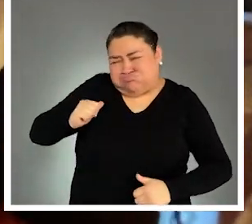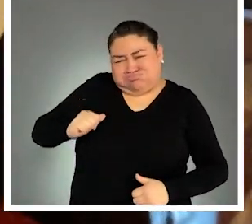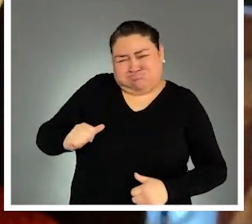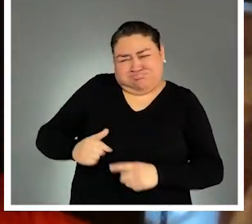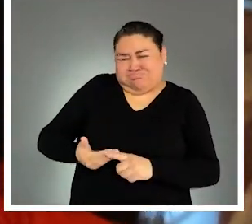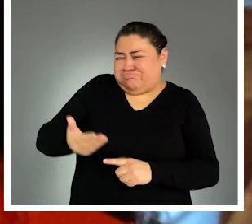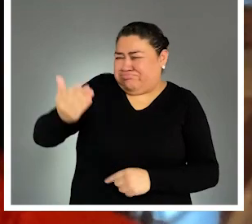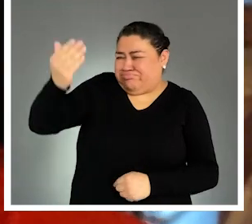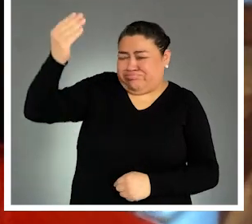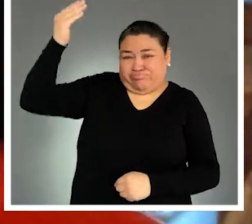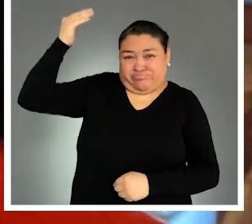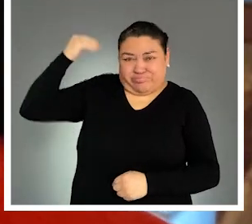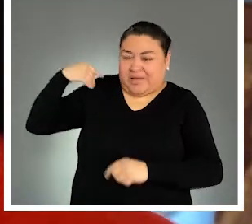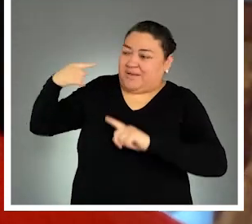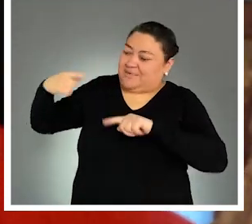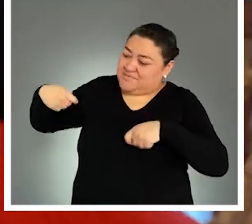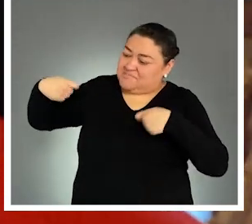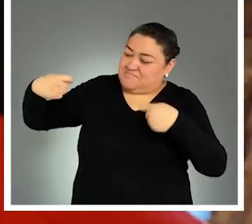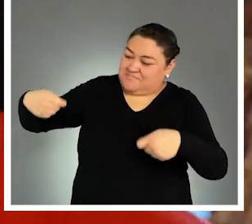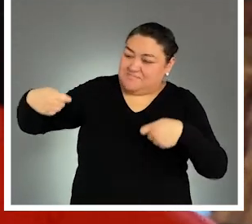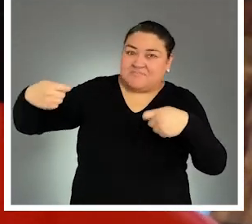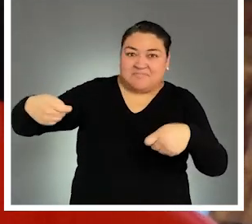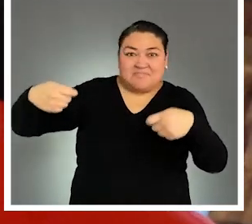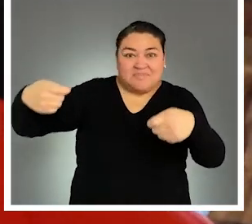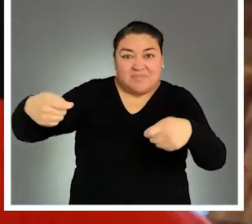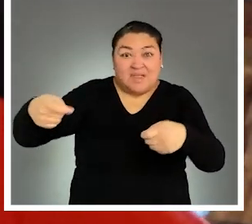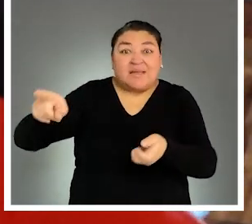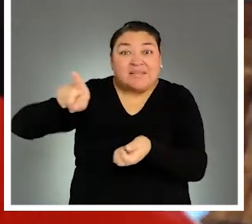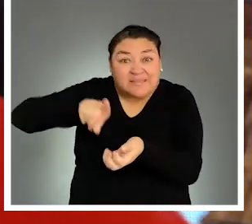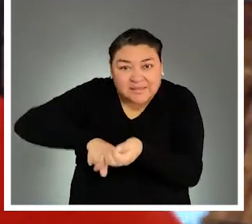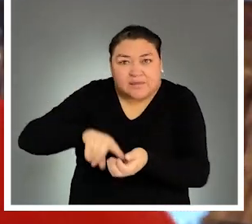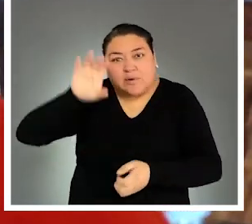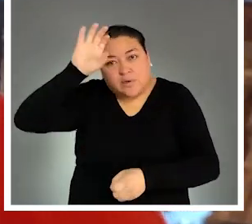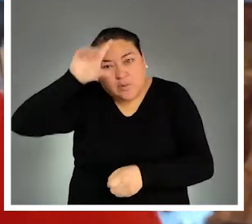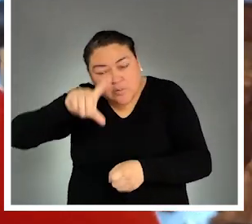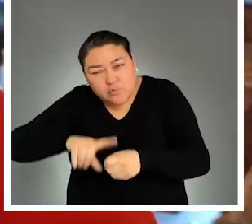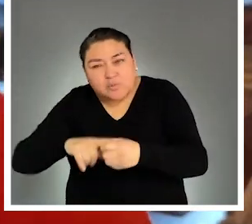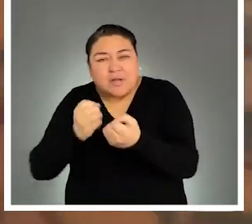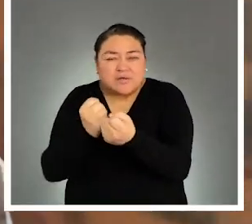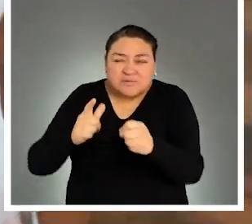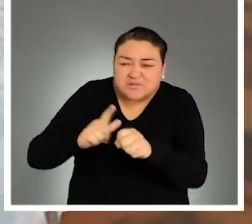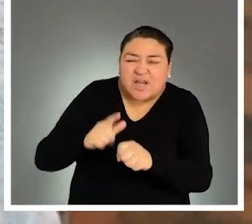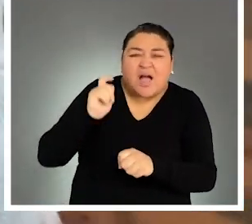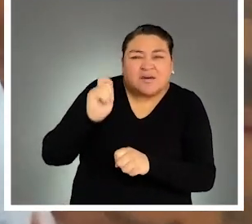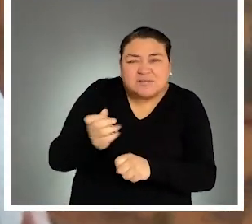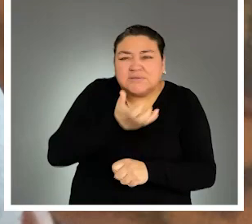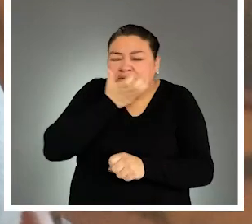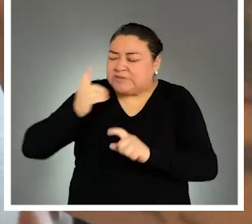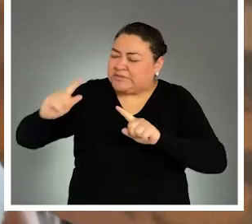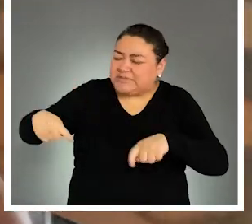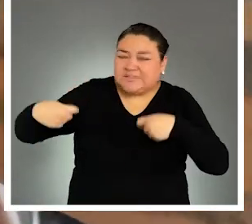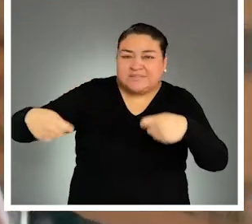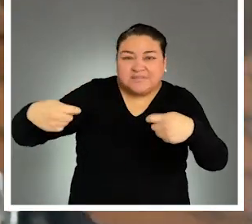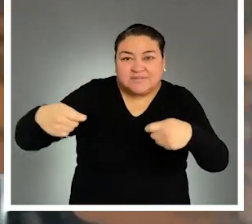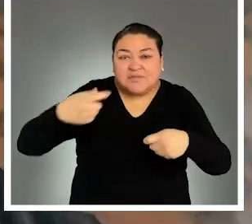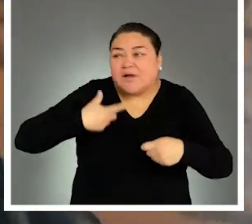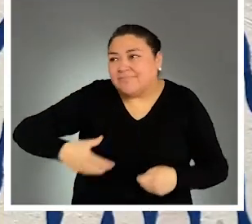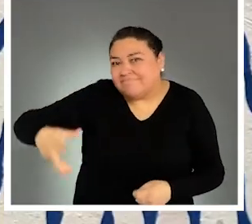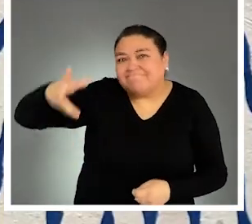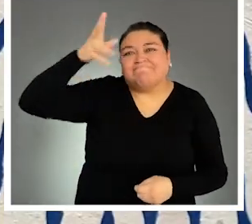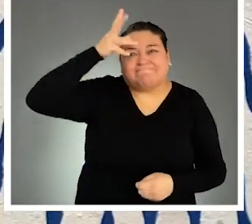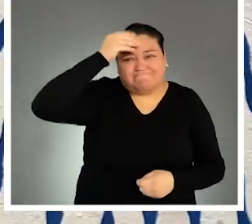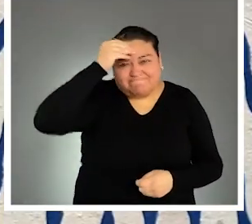práctica que viene desarrollándose al paso del tiempo con una información sociocultural bastante vasta y que es bueno